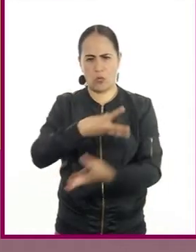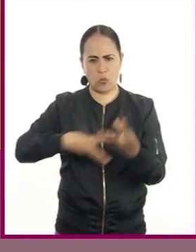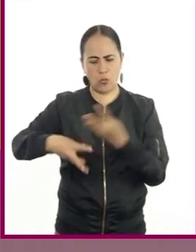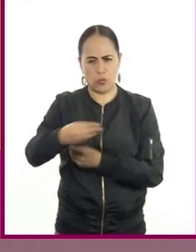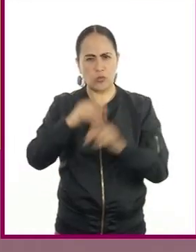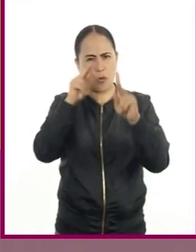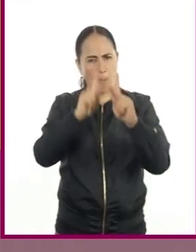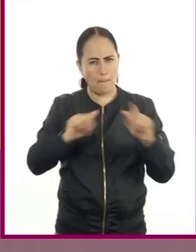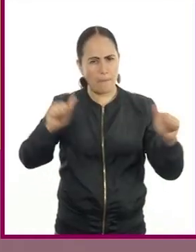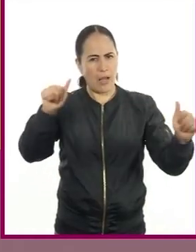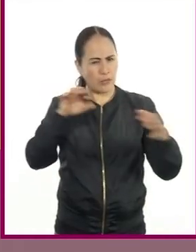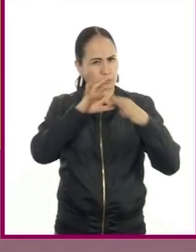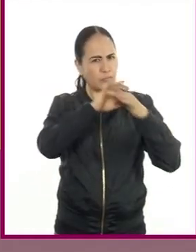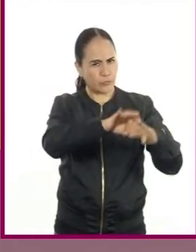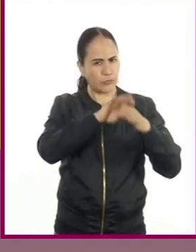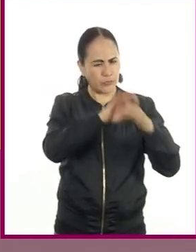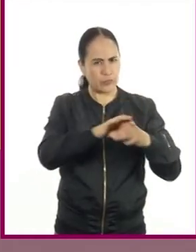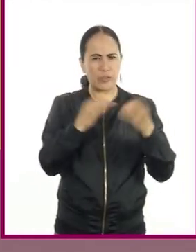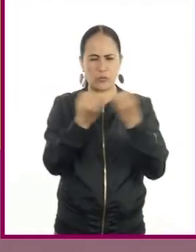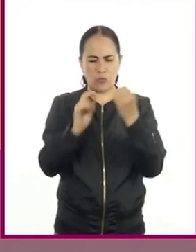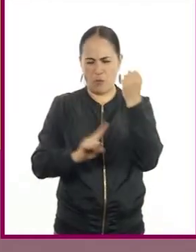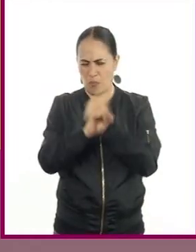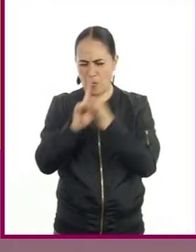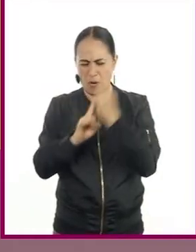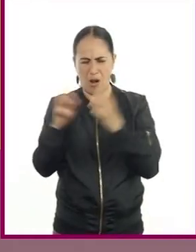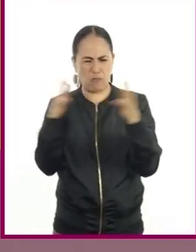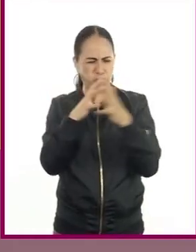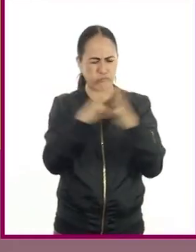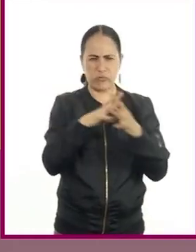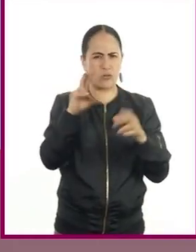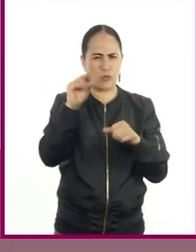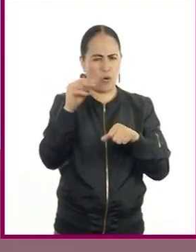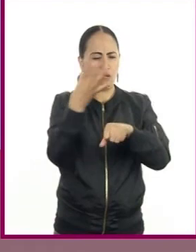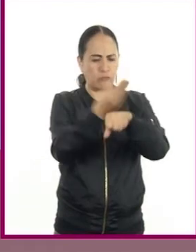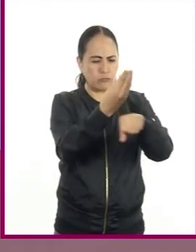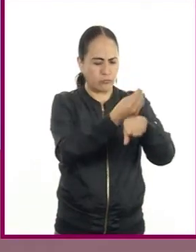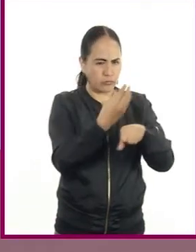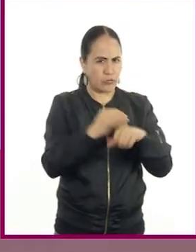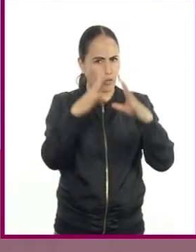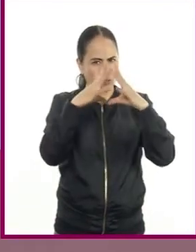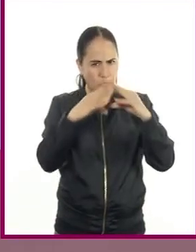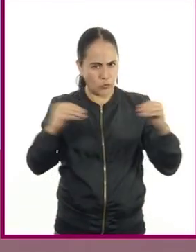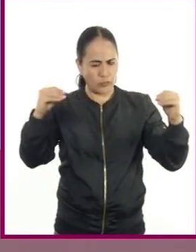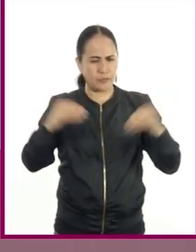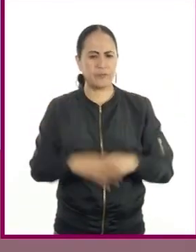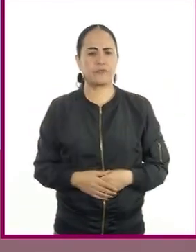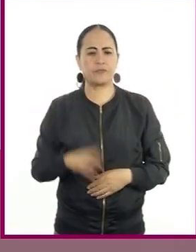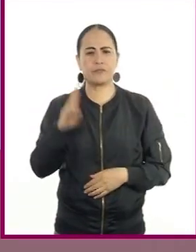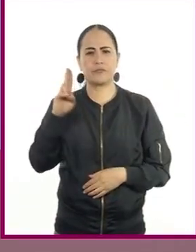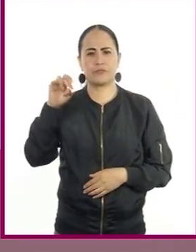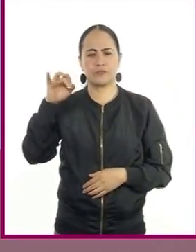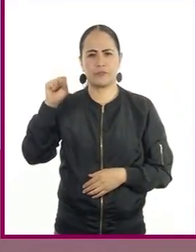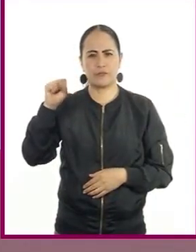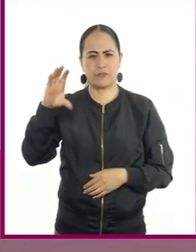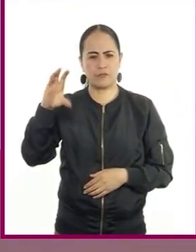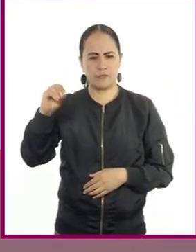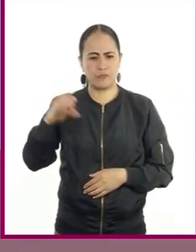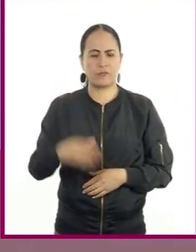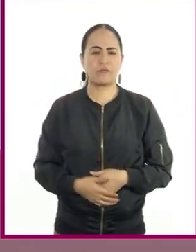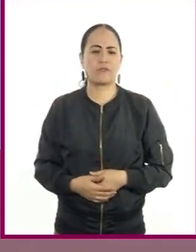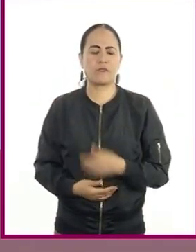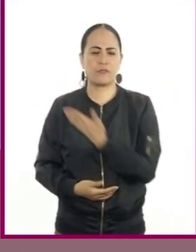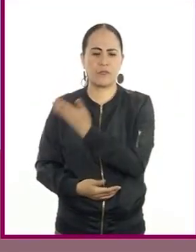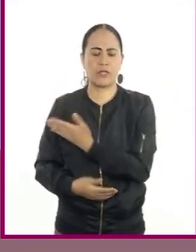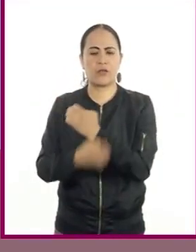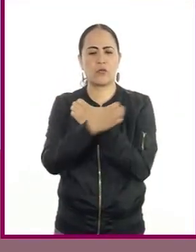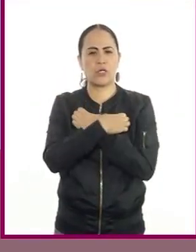de la paz y promover soluciones a los conflictos entre países. La UNESCO es la Organización de las Naciones Unidas para la Educación,